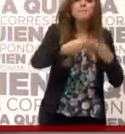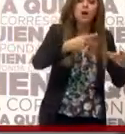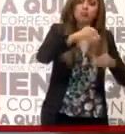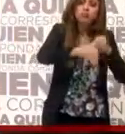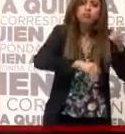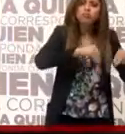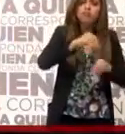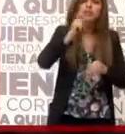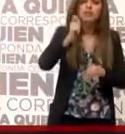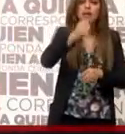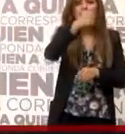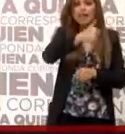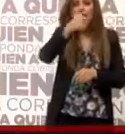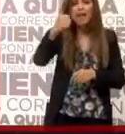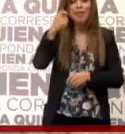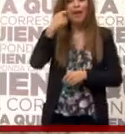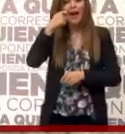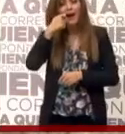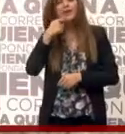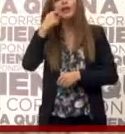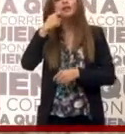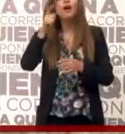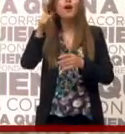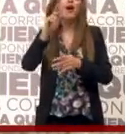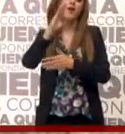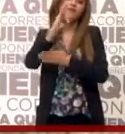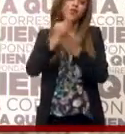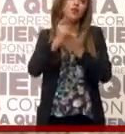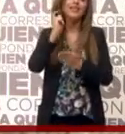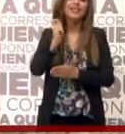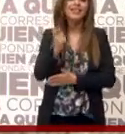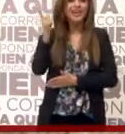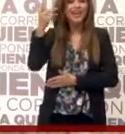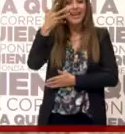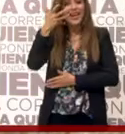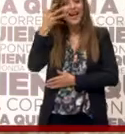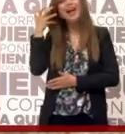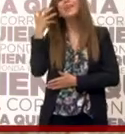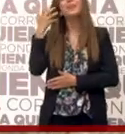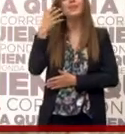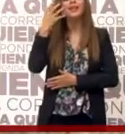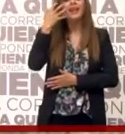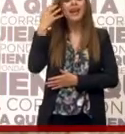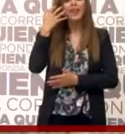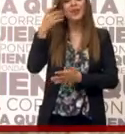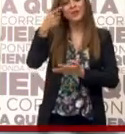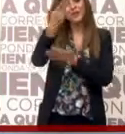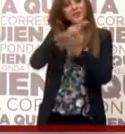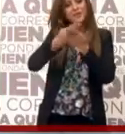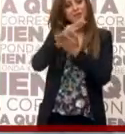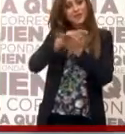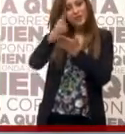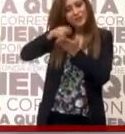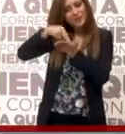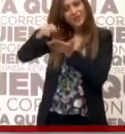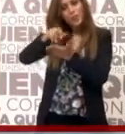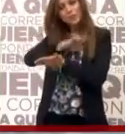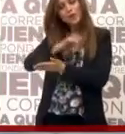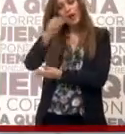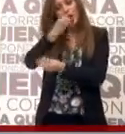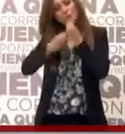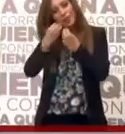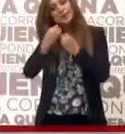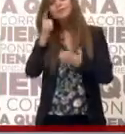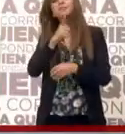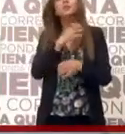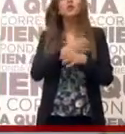caracterizan porque cada pieza crujiente tiene la figura de un gato que es pintado a mano con pintura vegetal comestible. El establecimiento es amigable